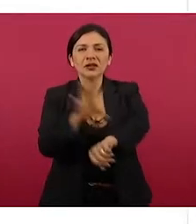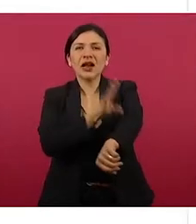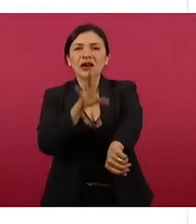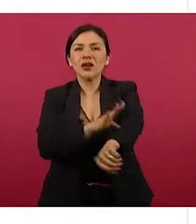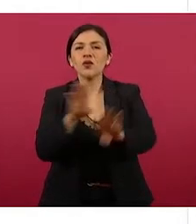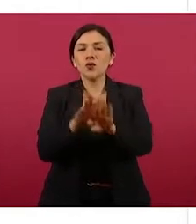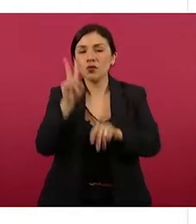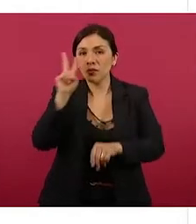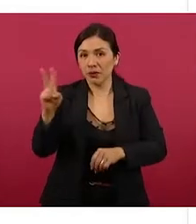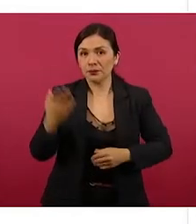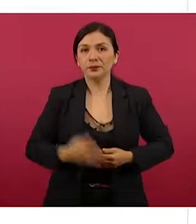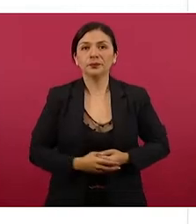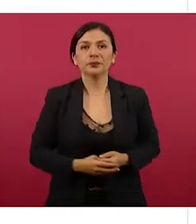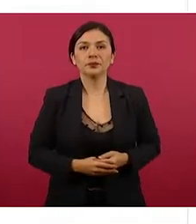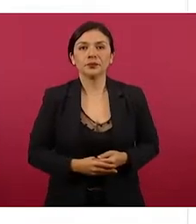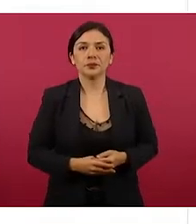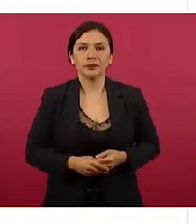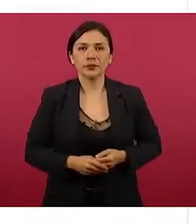0.6.